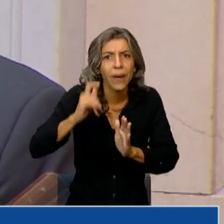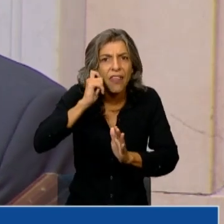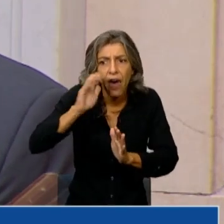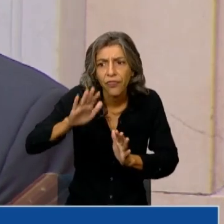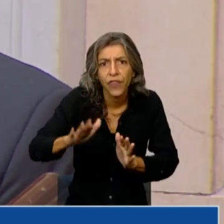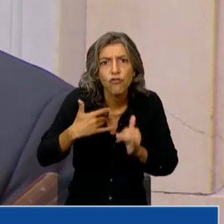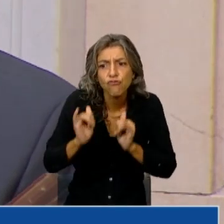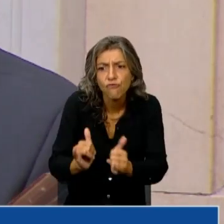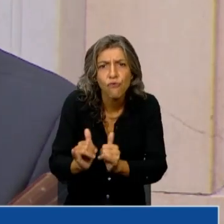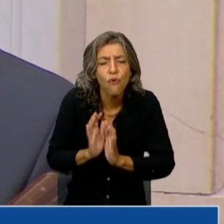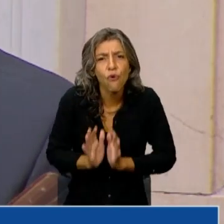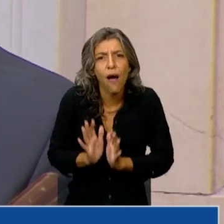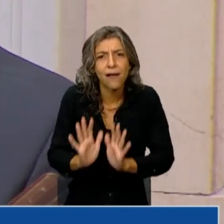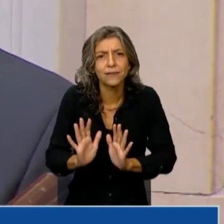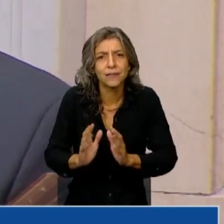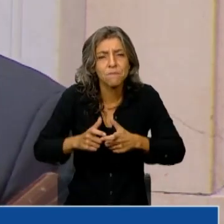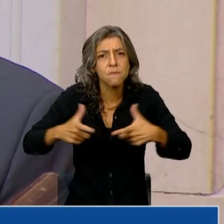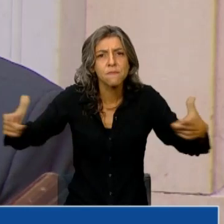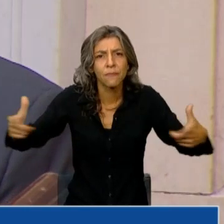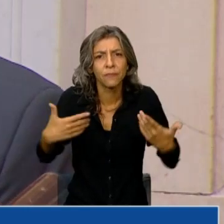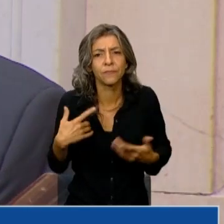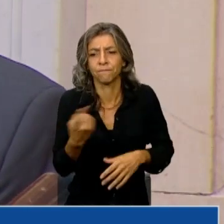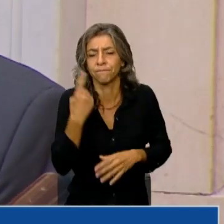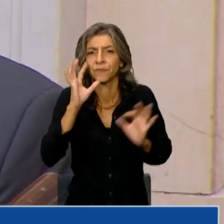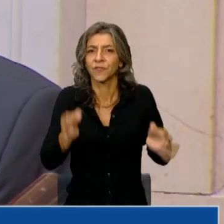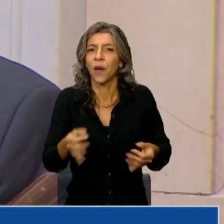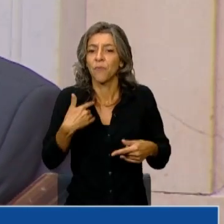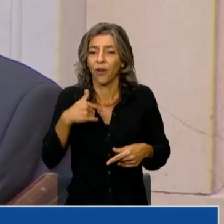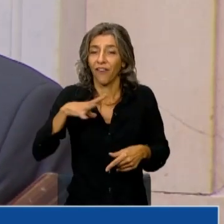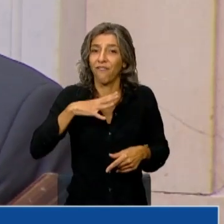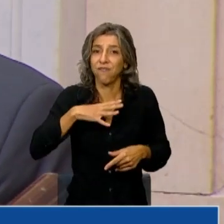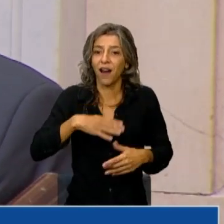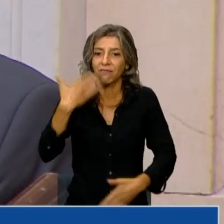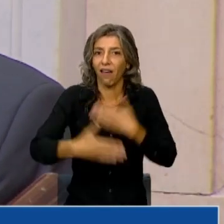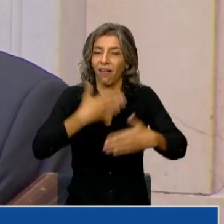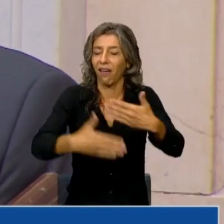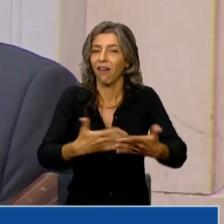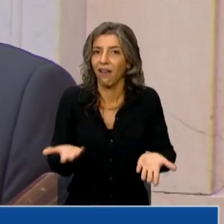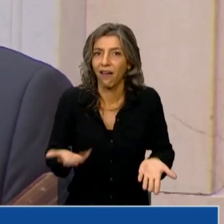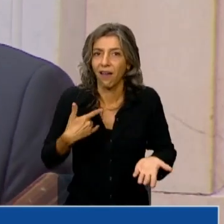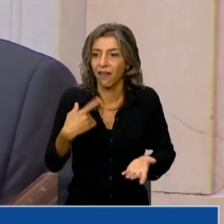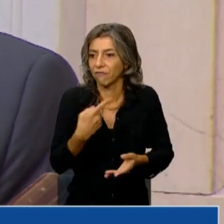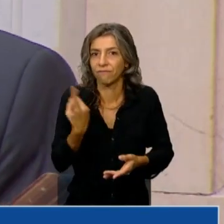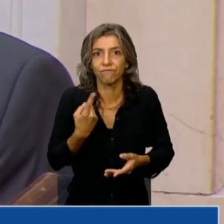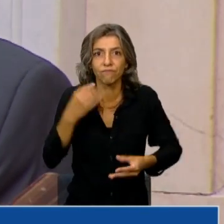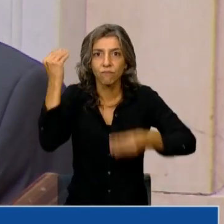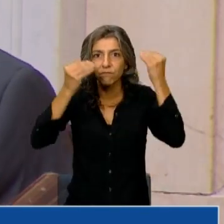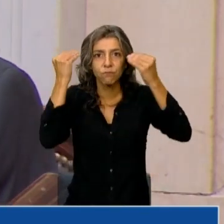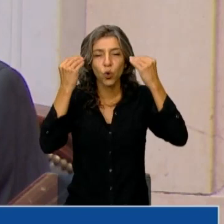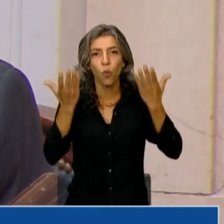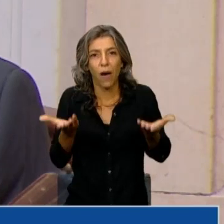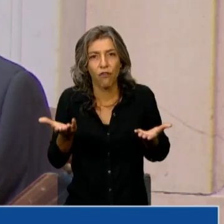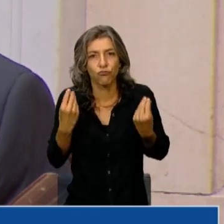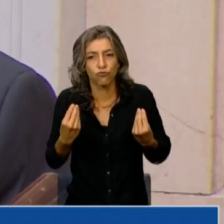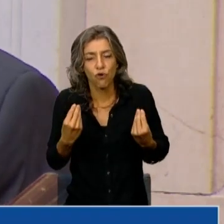una sofisticación negativa. La precariedad con que se está llevando adelante es realmente muy preocupante. Balean